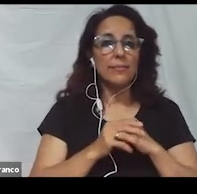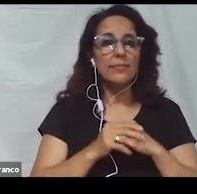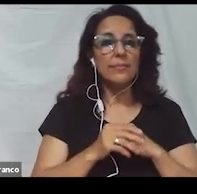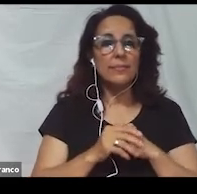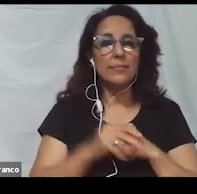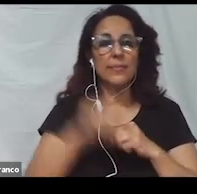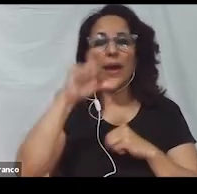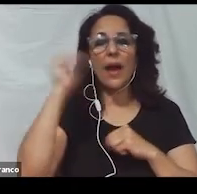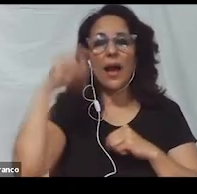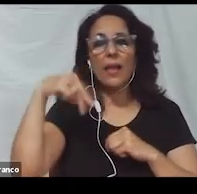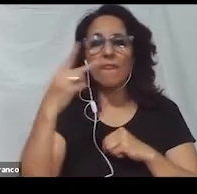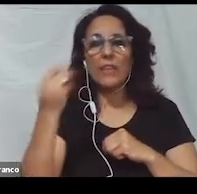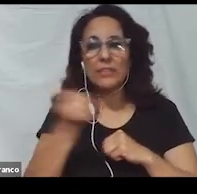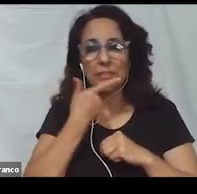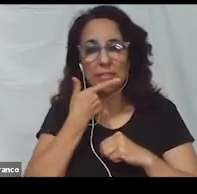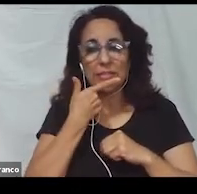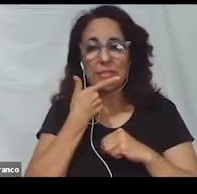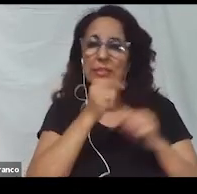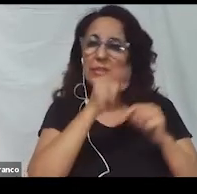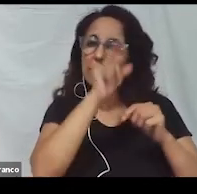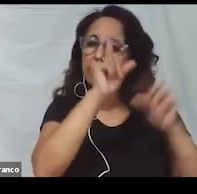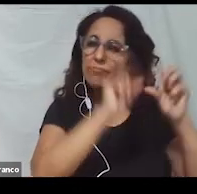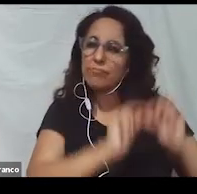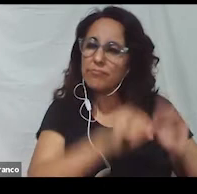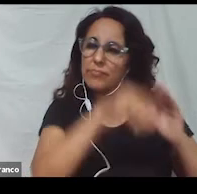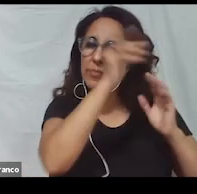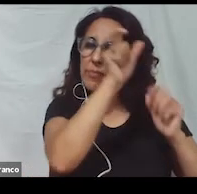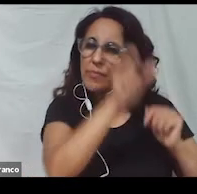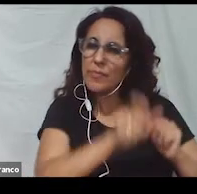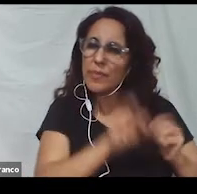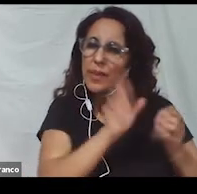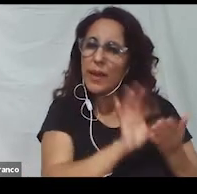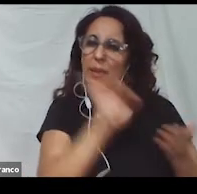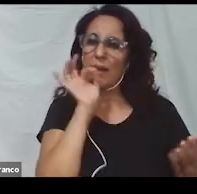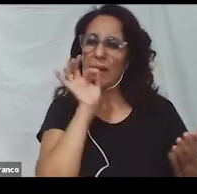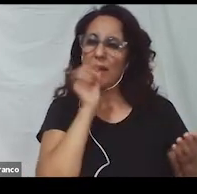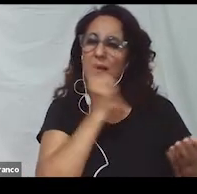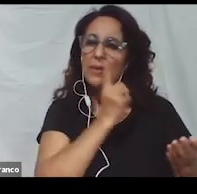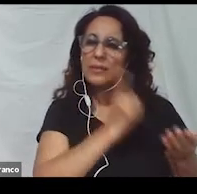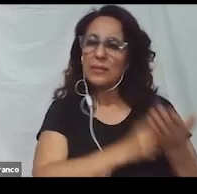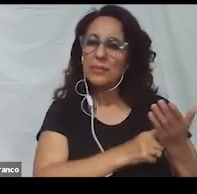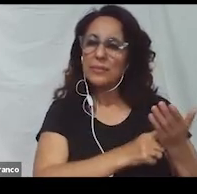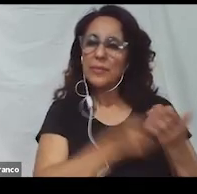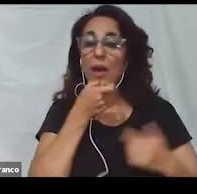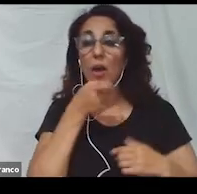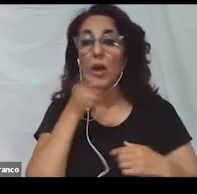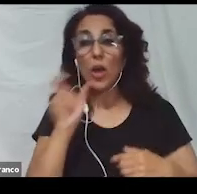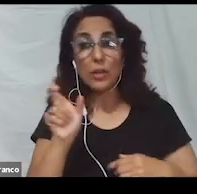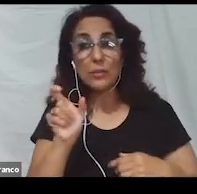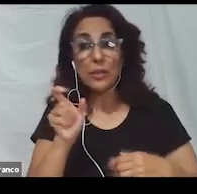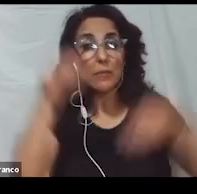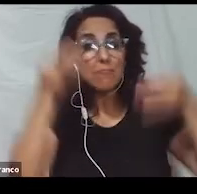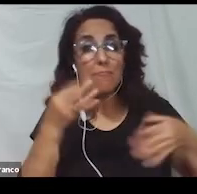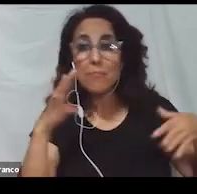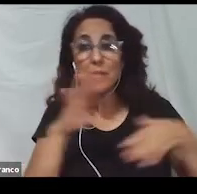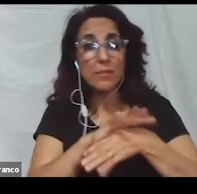puedo decir que si van a usar una de esas librerías, les recomiendo que utilicen las específicamente que les